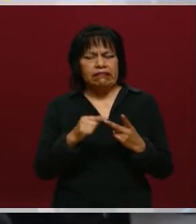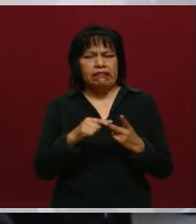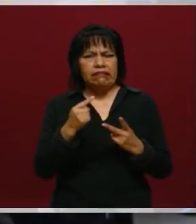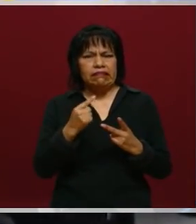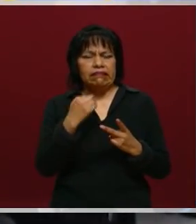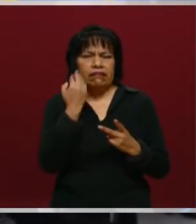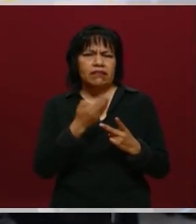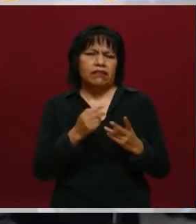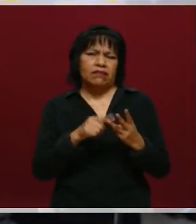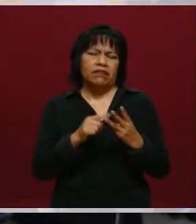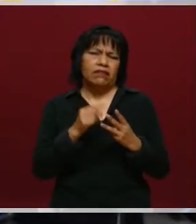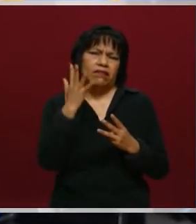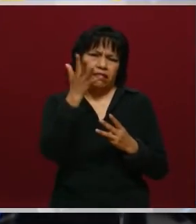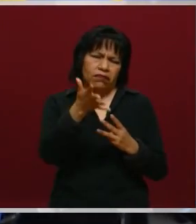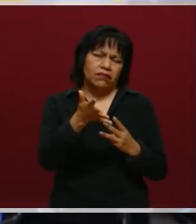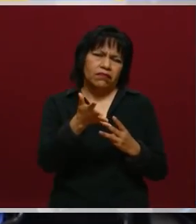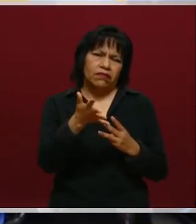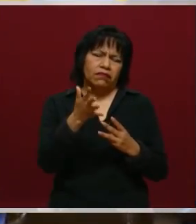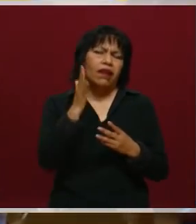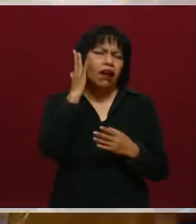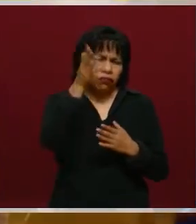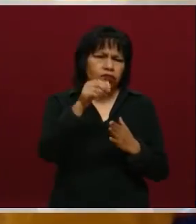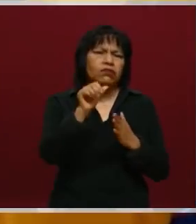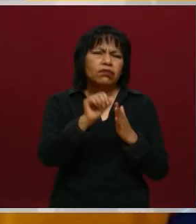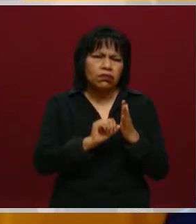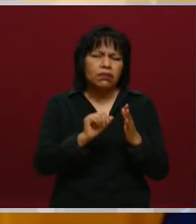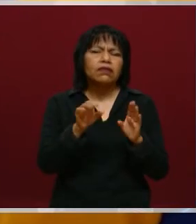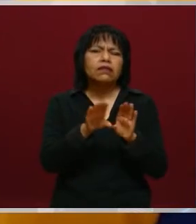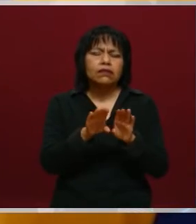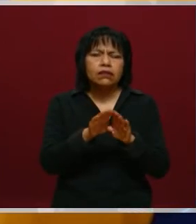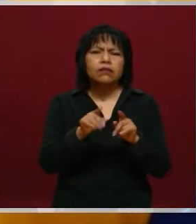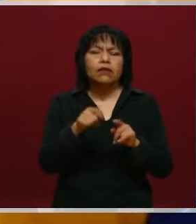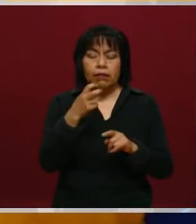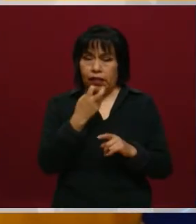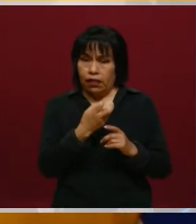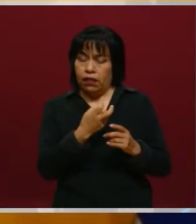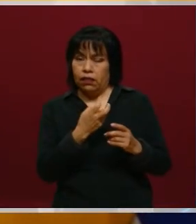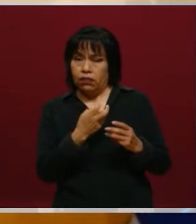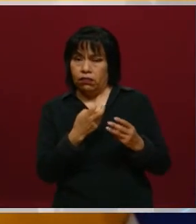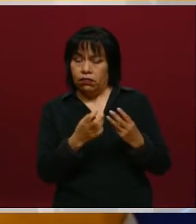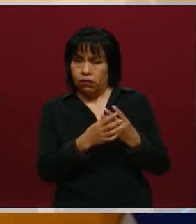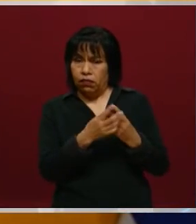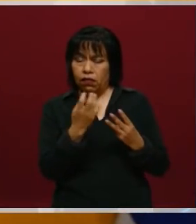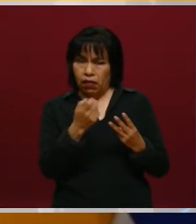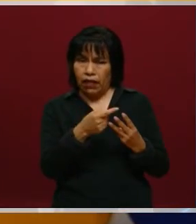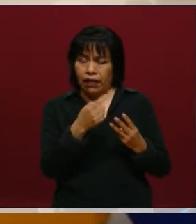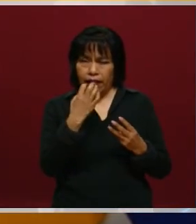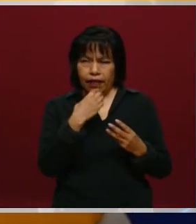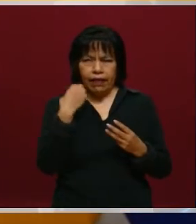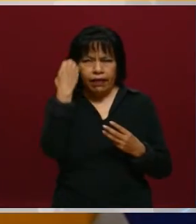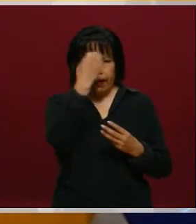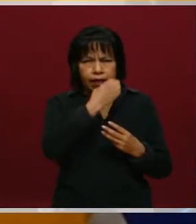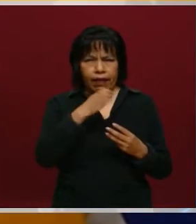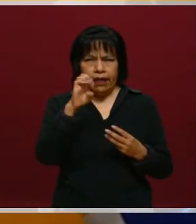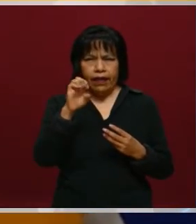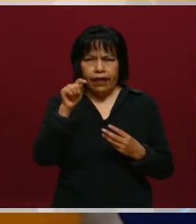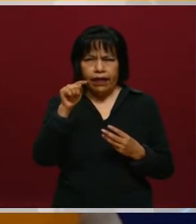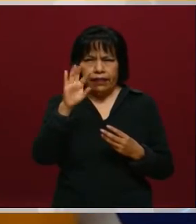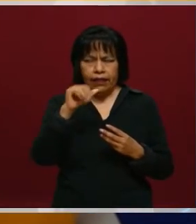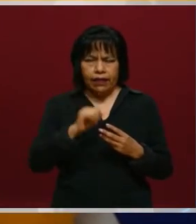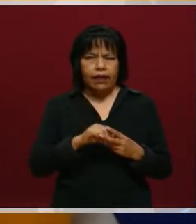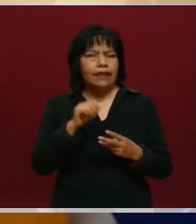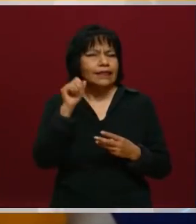vamos para los meses venideros para ello consideramos que la evaluación ética debe ser permanente